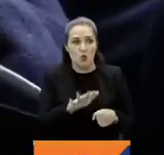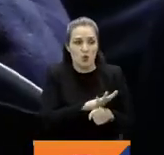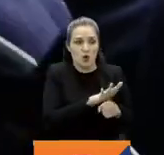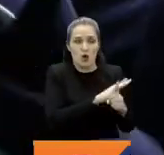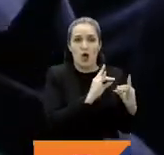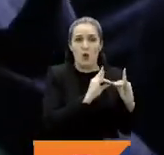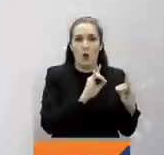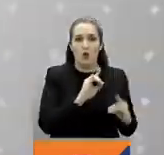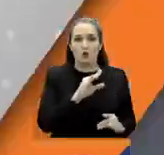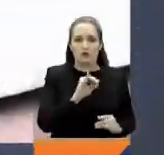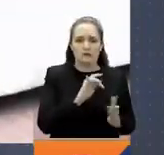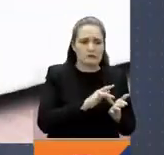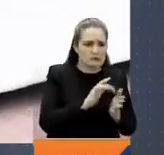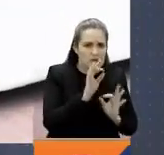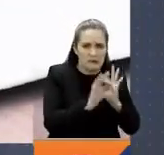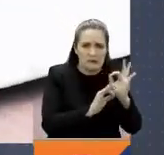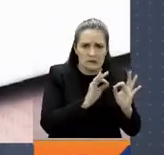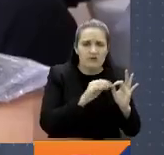en minutos.